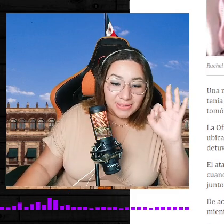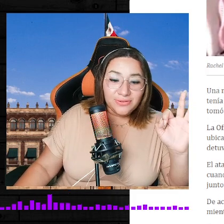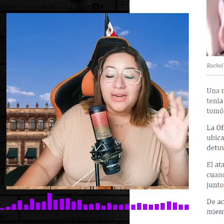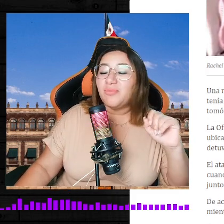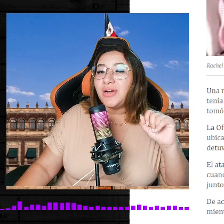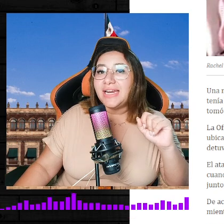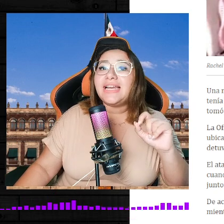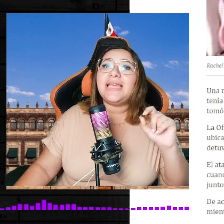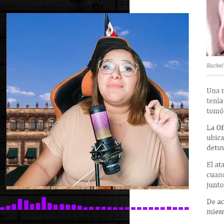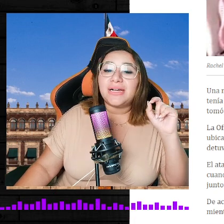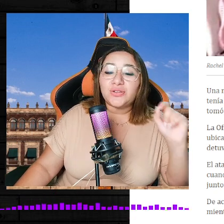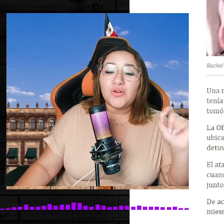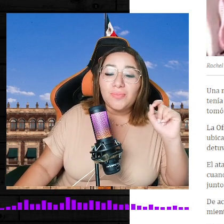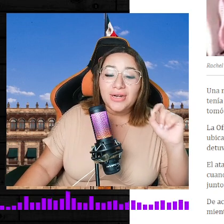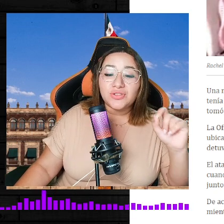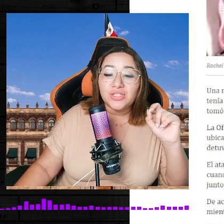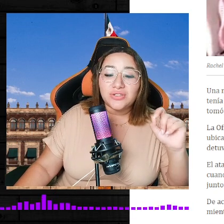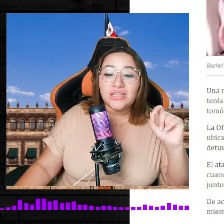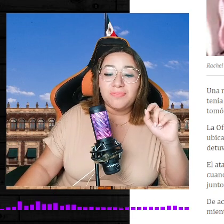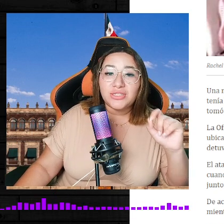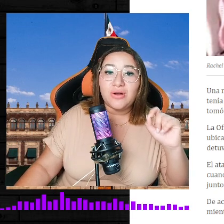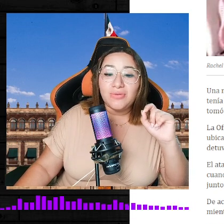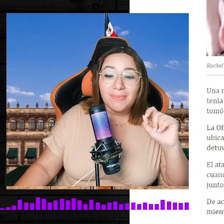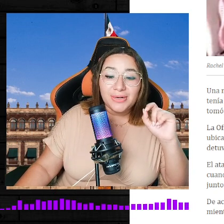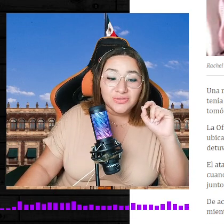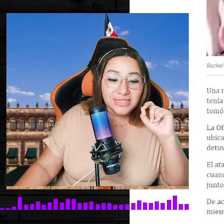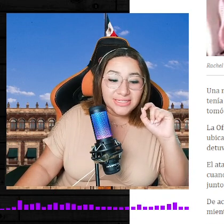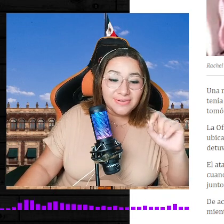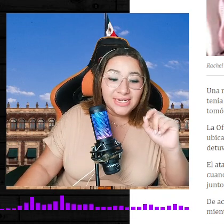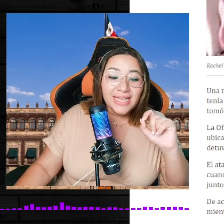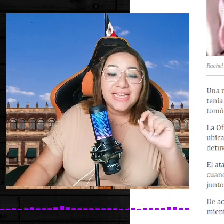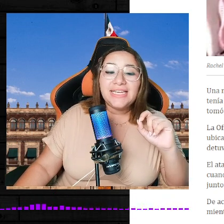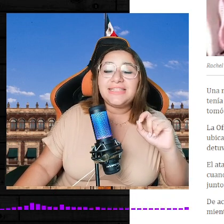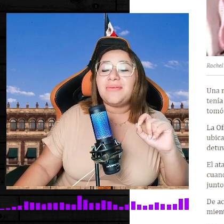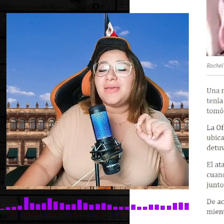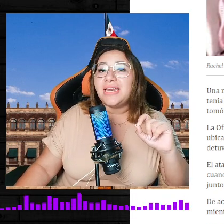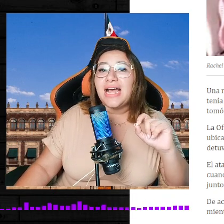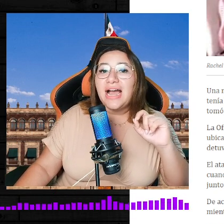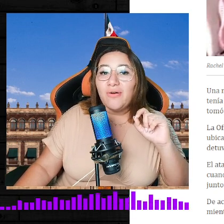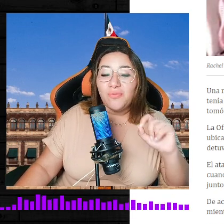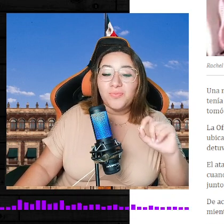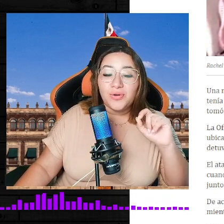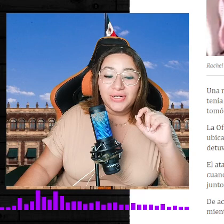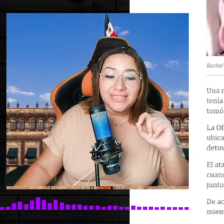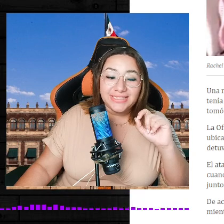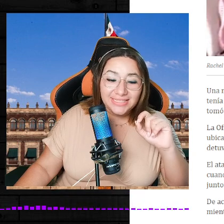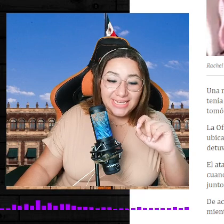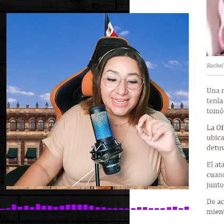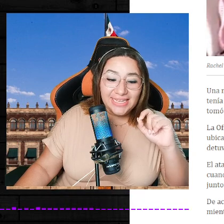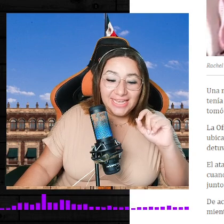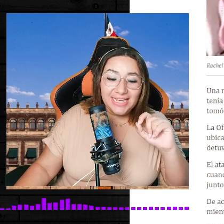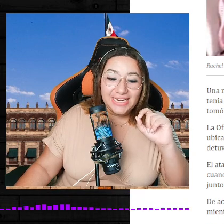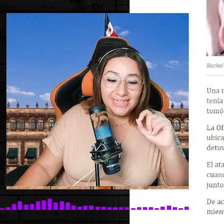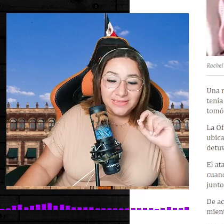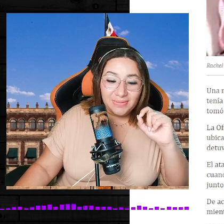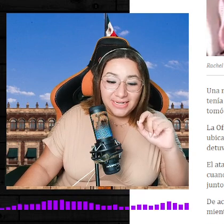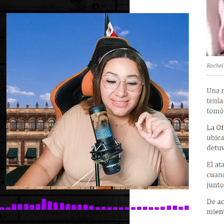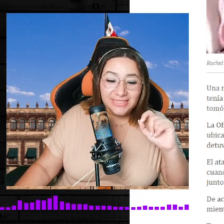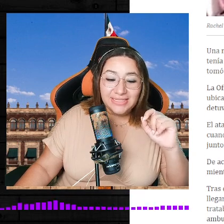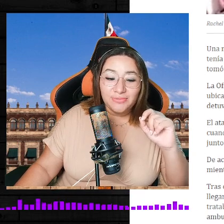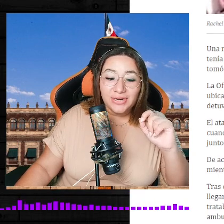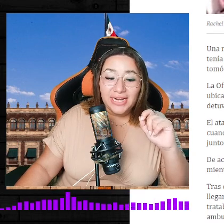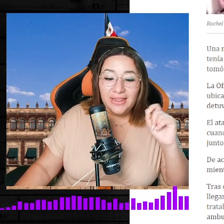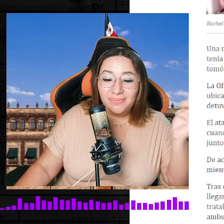les pelo la mujer impactó con varios tiros en el pecho a una persona civil y también a un policía qué les